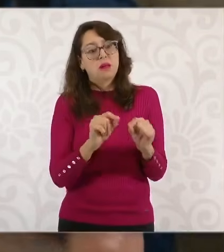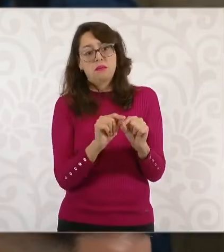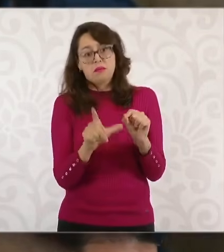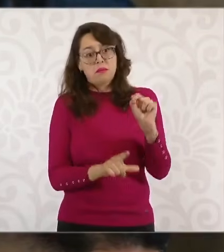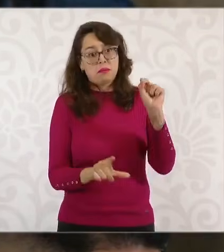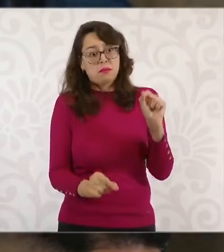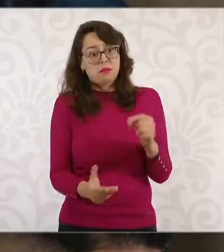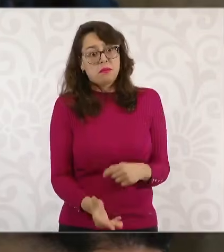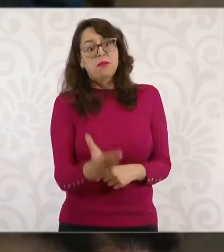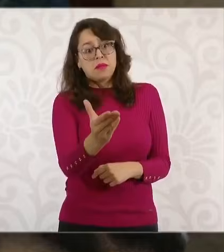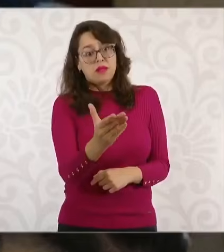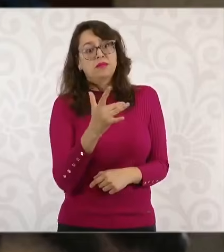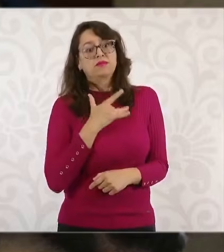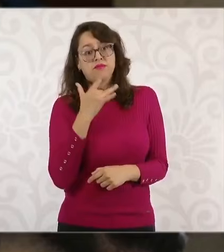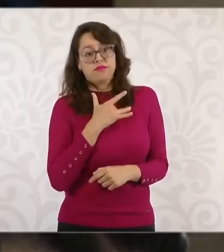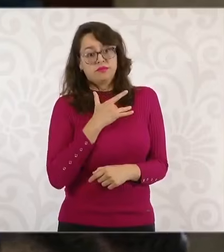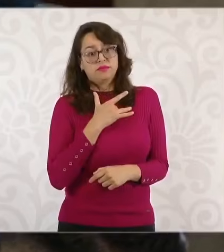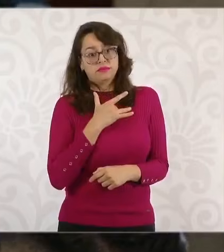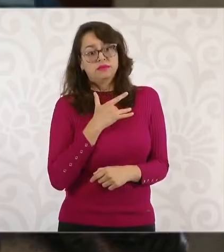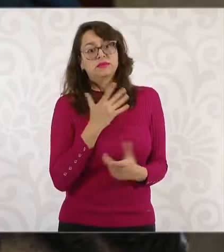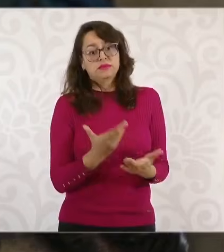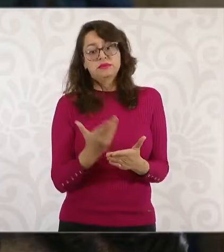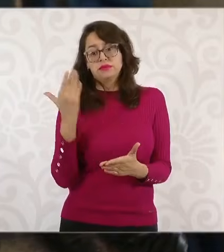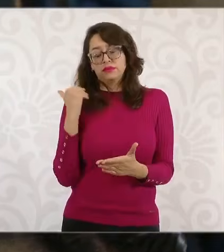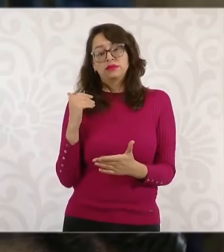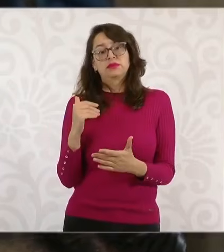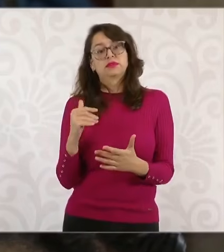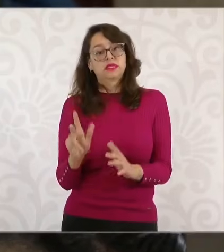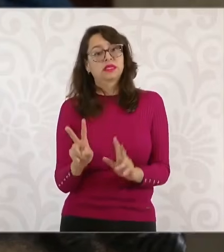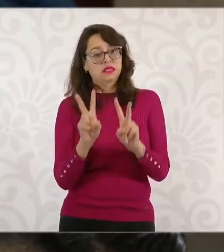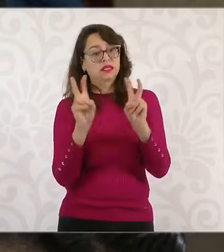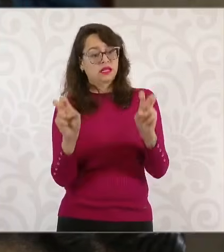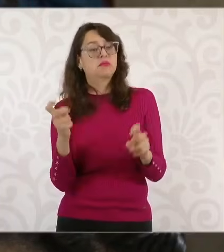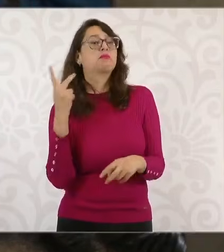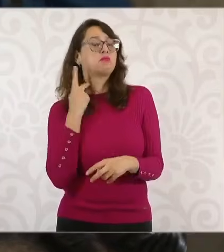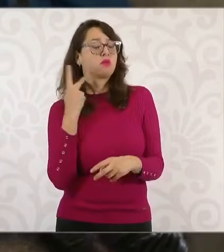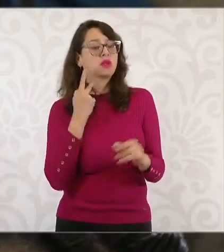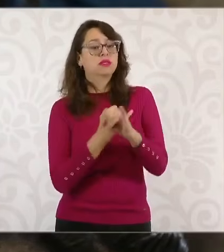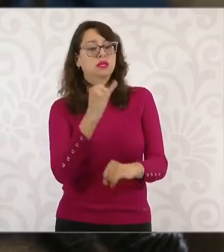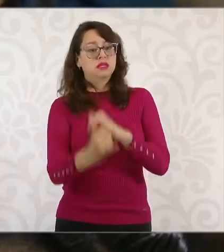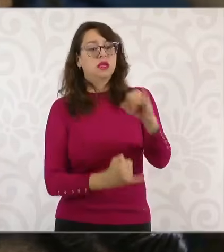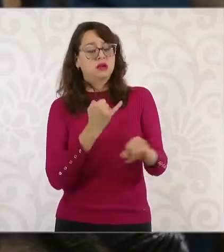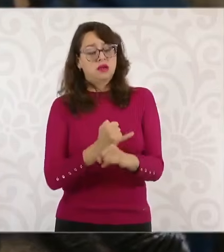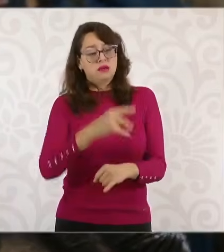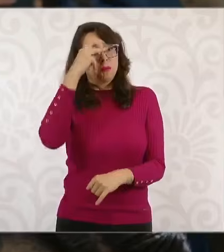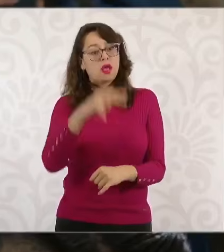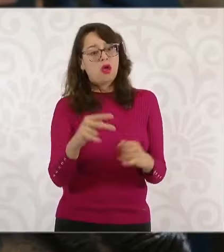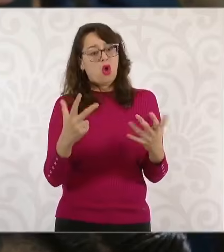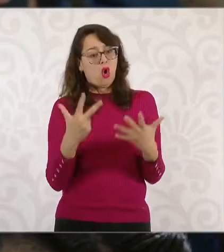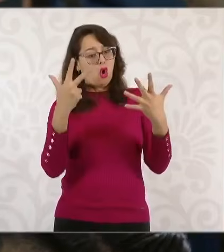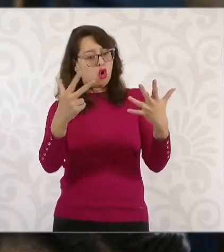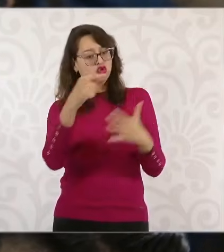y entendiendo estos 8 principios de los que habló el fin de semana que tiene la política internacional de nuestro país,